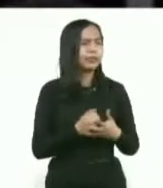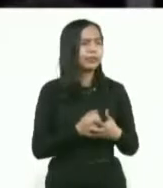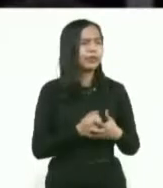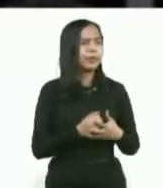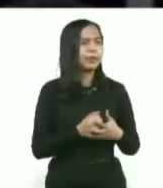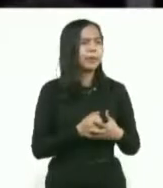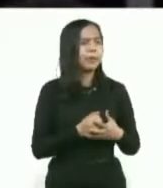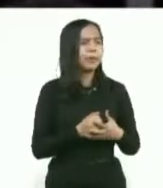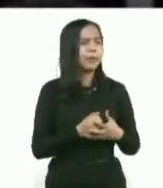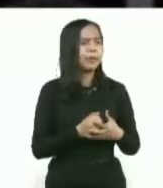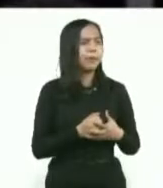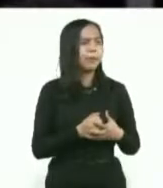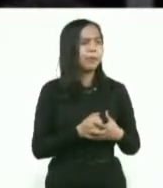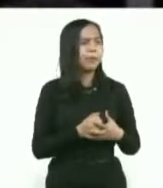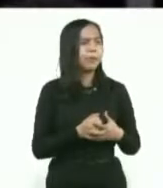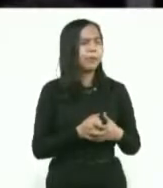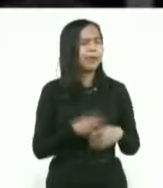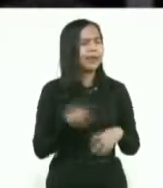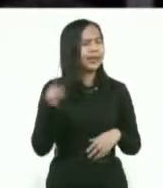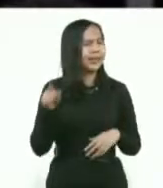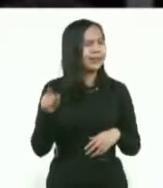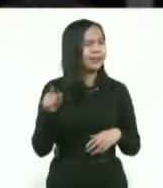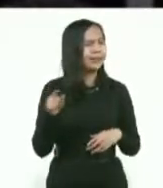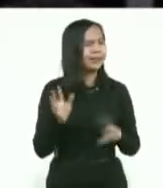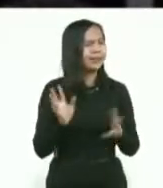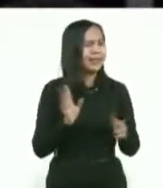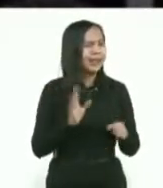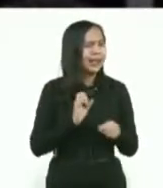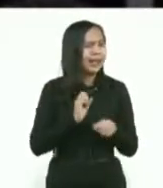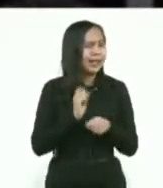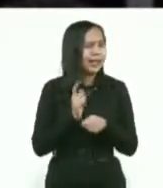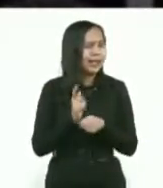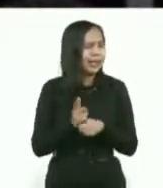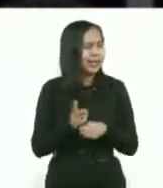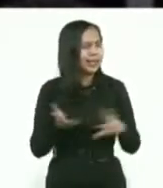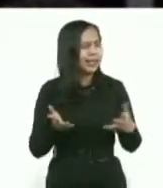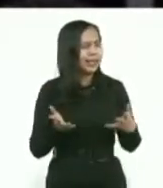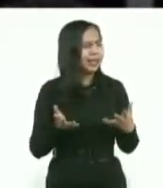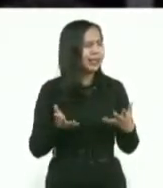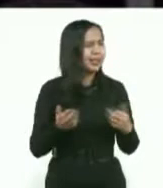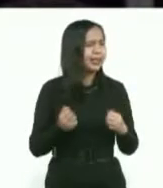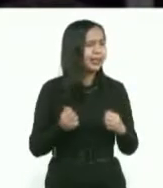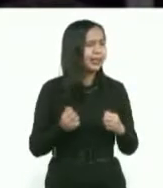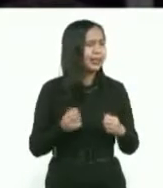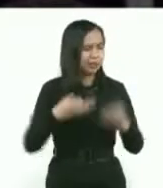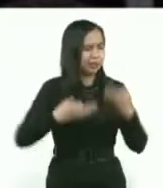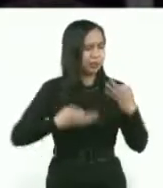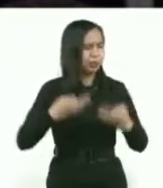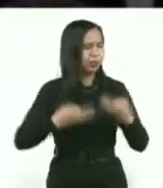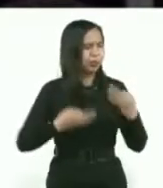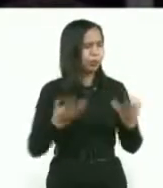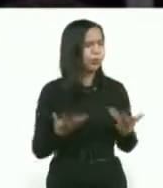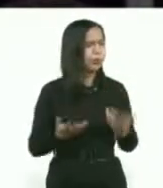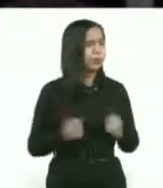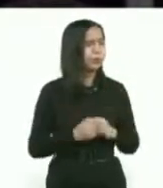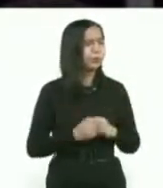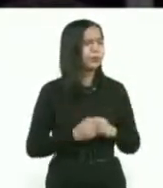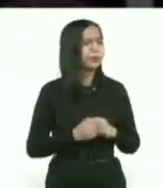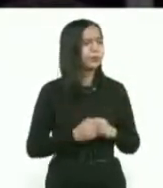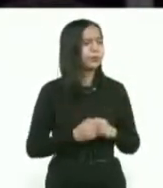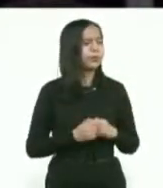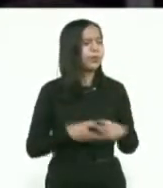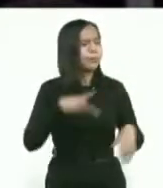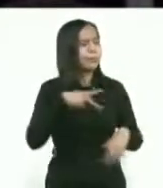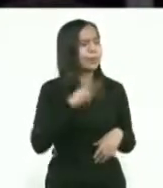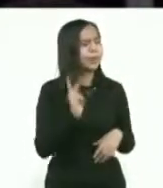por un mínimo de sospecha de la jueza, ella lo adelanta ayer. ¿Y cuál sería pues